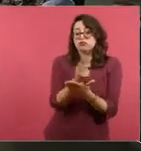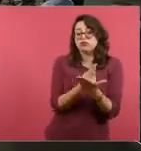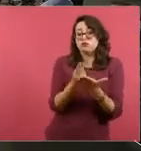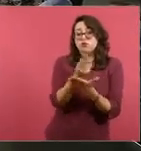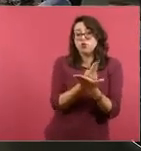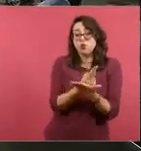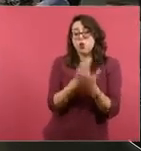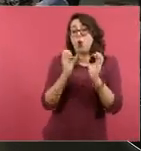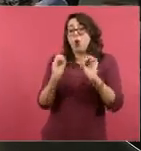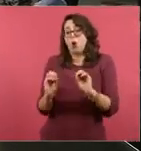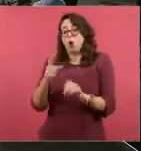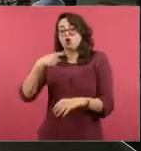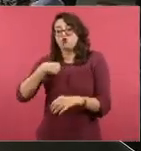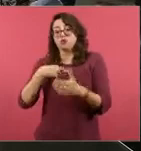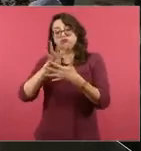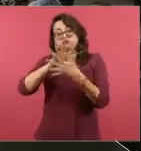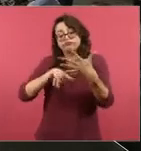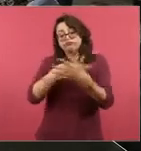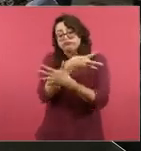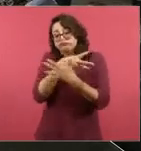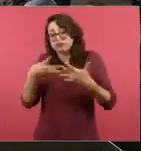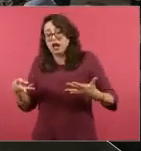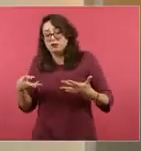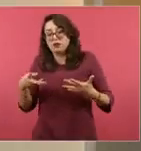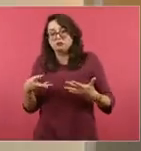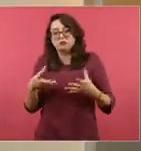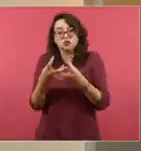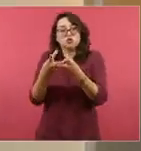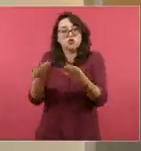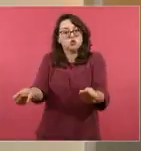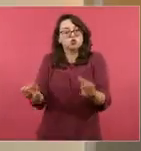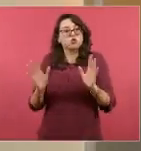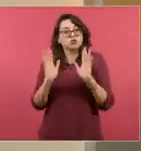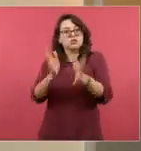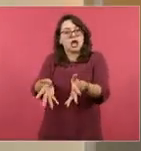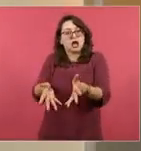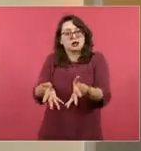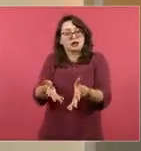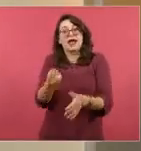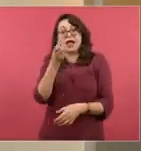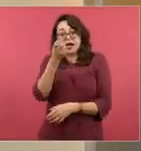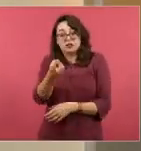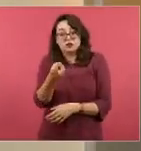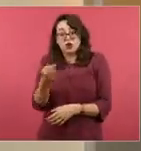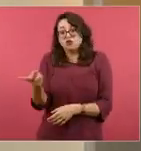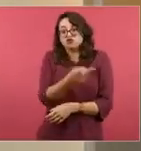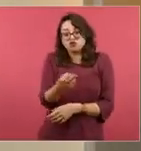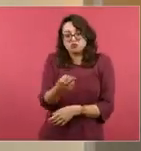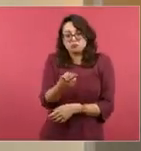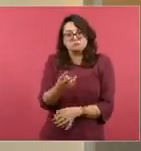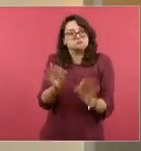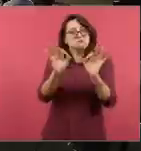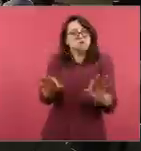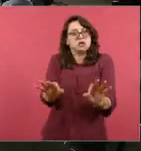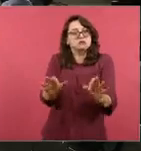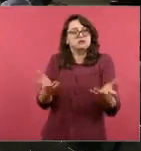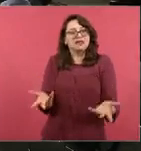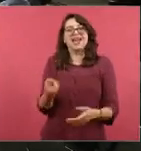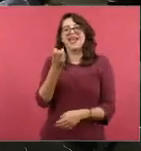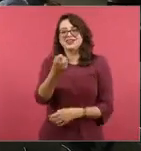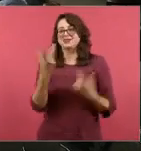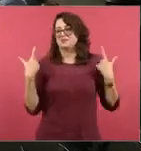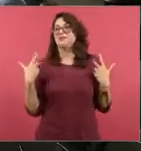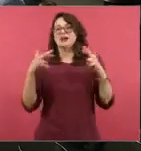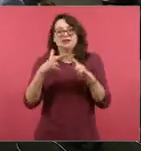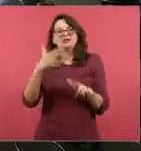organizar información matemática. Todo eso se tiene que hacer de forma consciente y los maestros lo saben hacer y